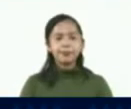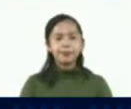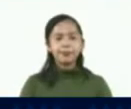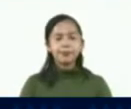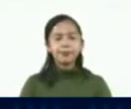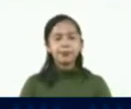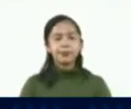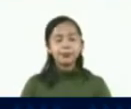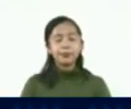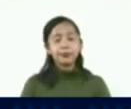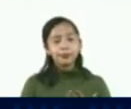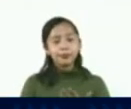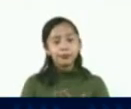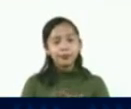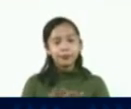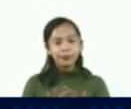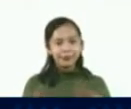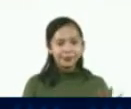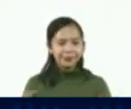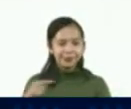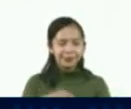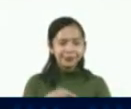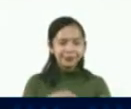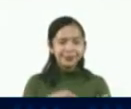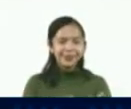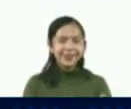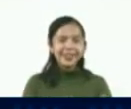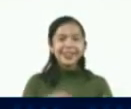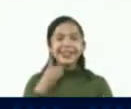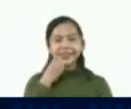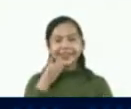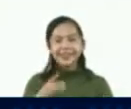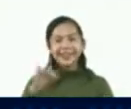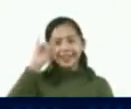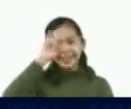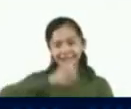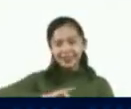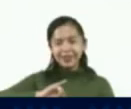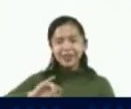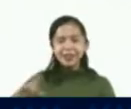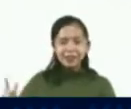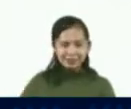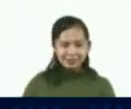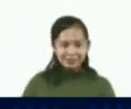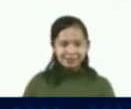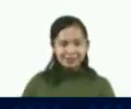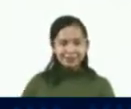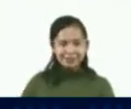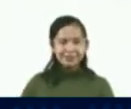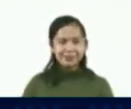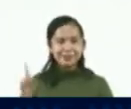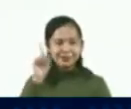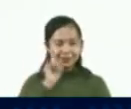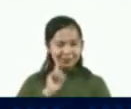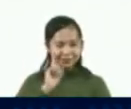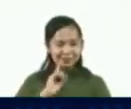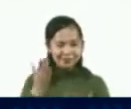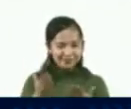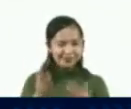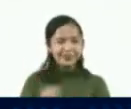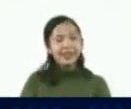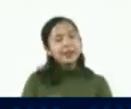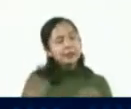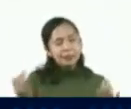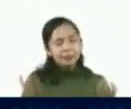Palacio del Ayuntamiento, Claudia Sheinbaum reconoció el trabajo que ha realizado el Colegio de Notarios, particularmente para